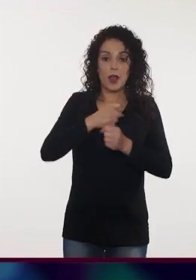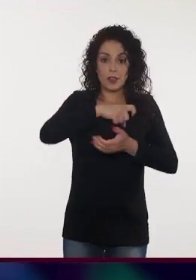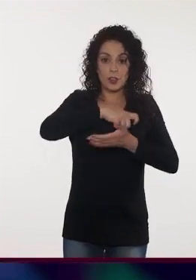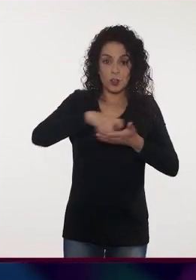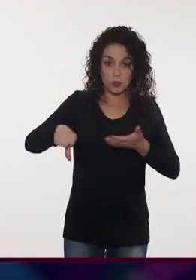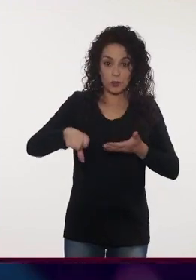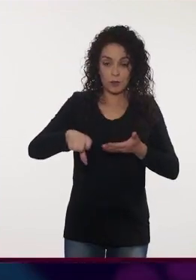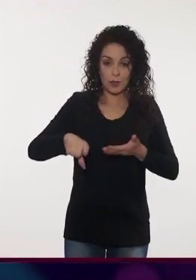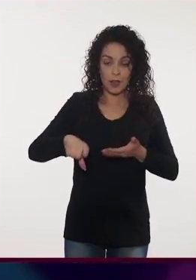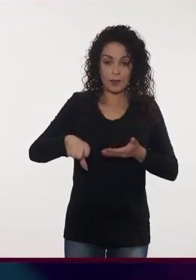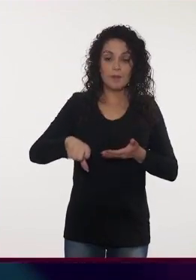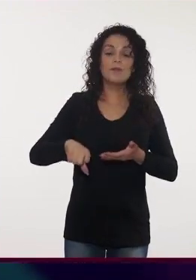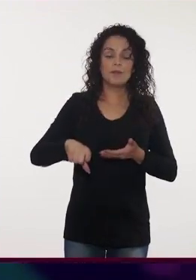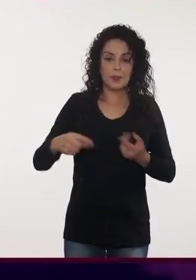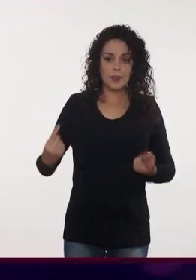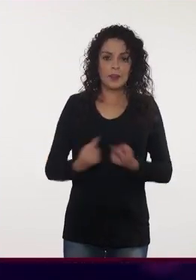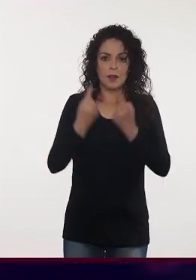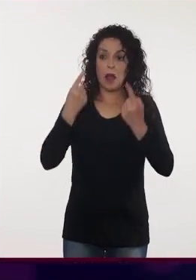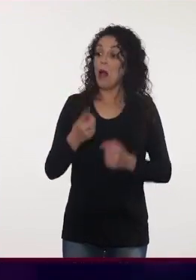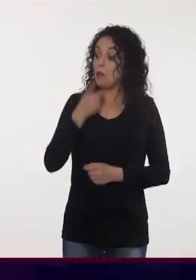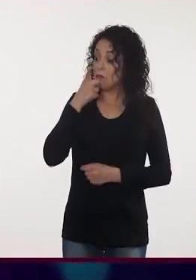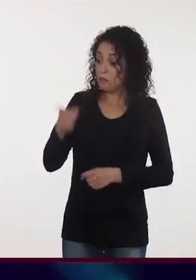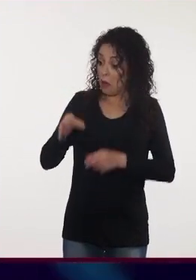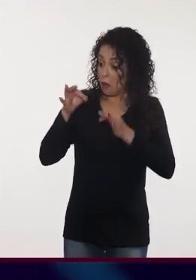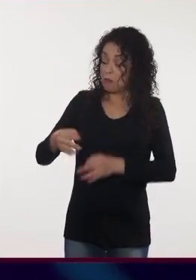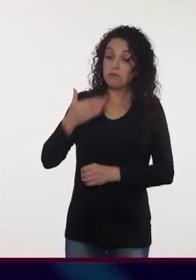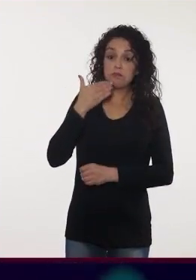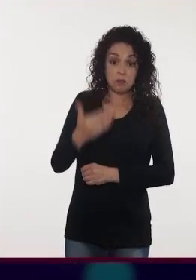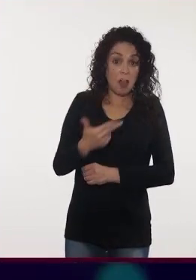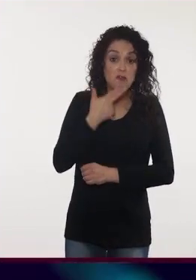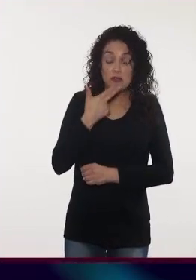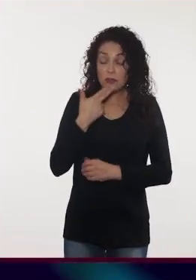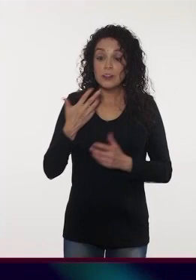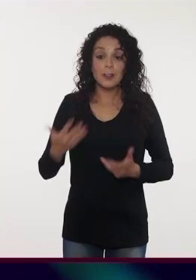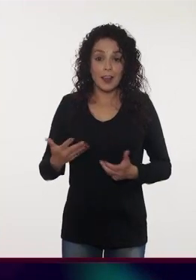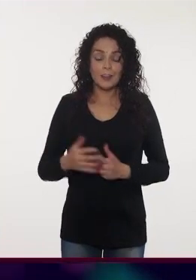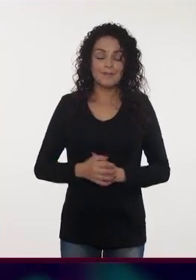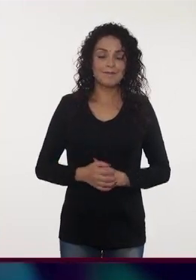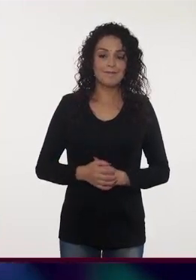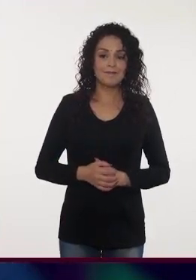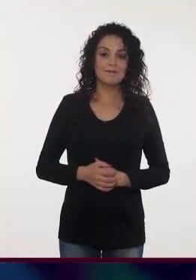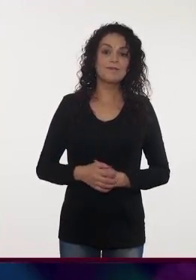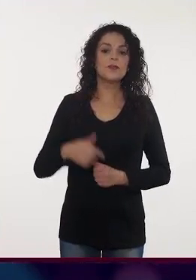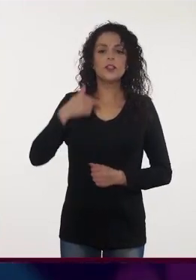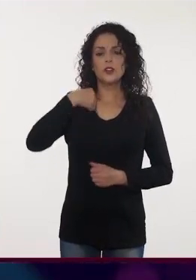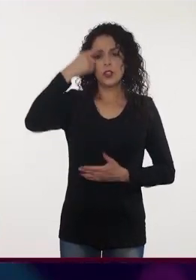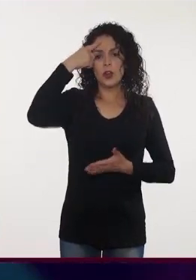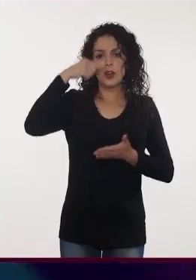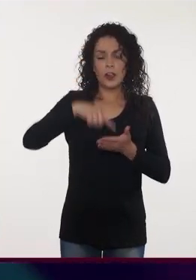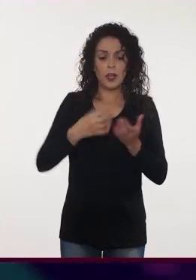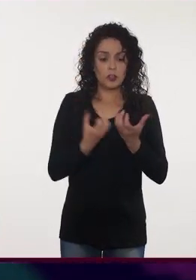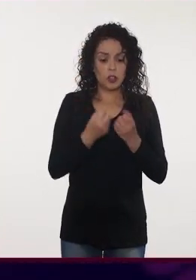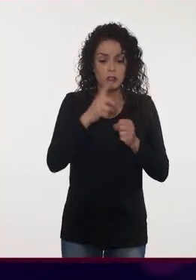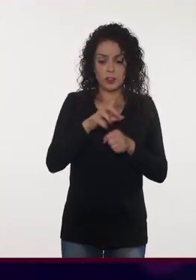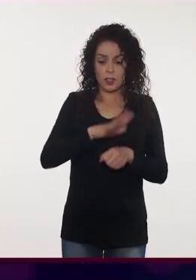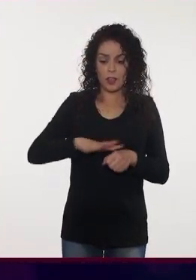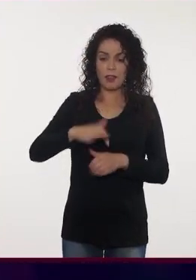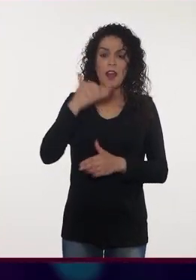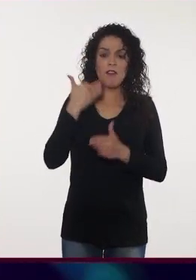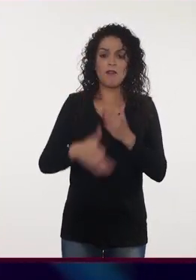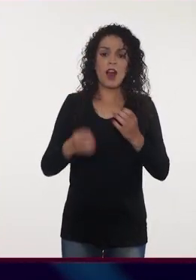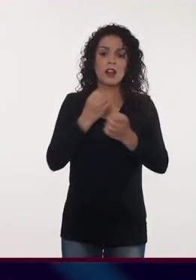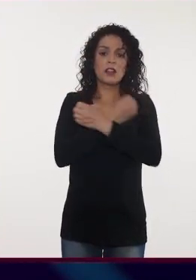y me encuentra, me dice, es un buen instrumento. Yo creo que aquí falta educación social. La sociedad todavía tiene